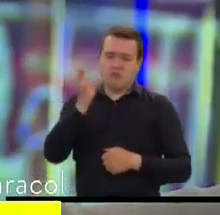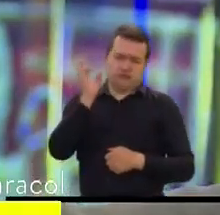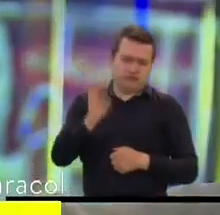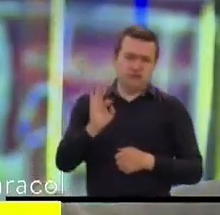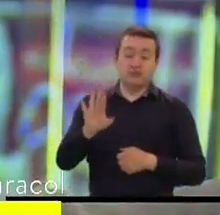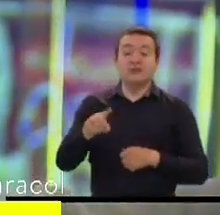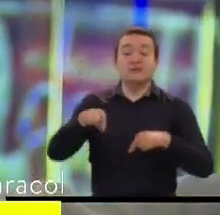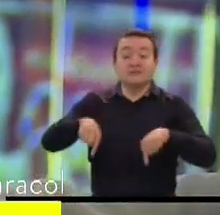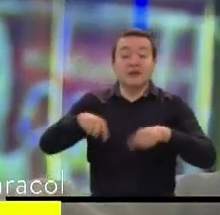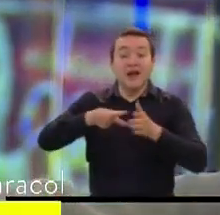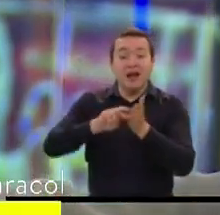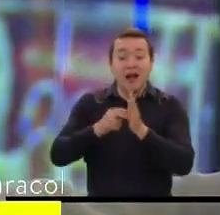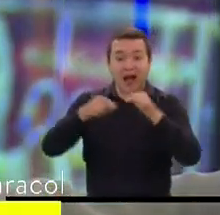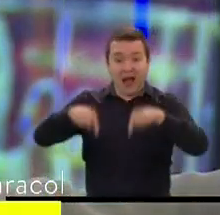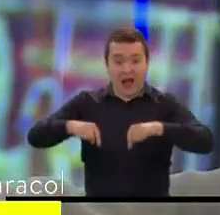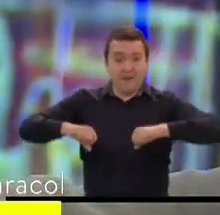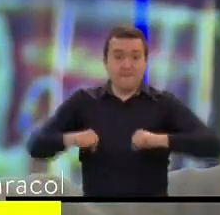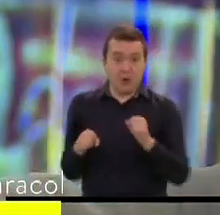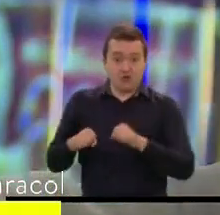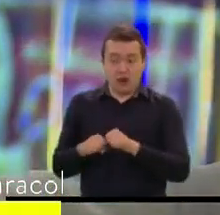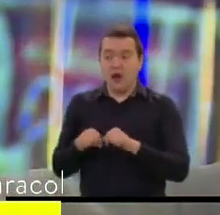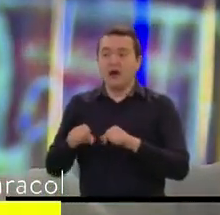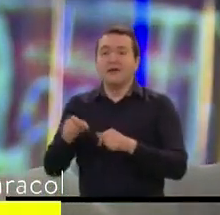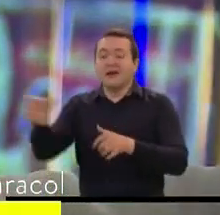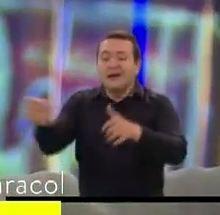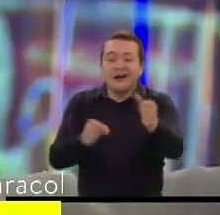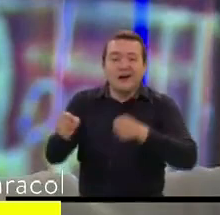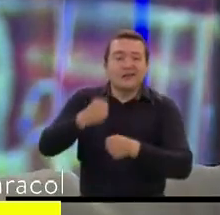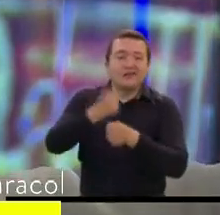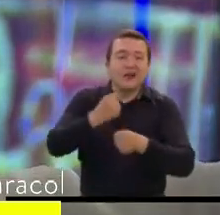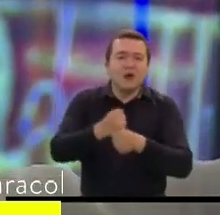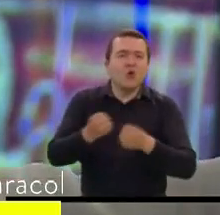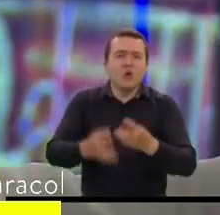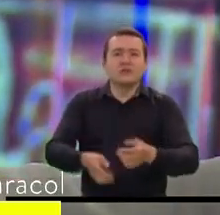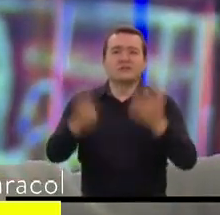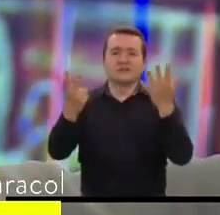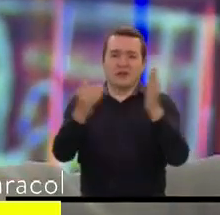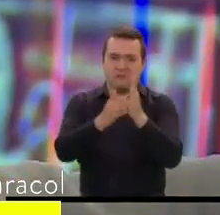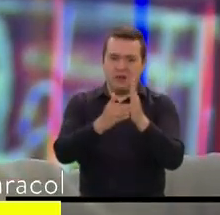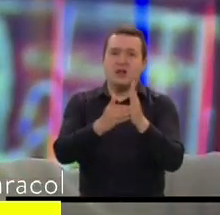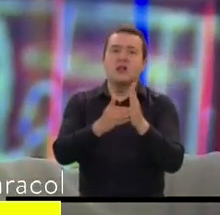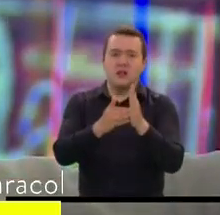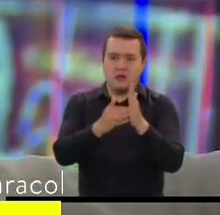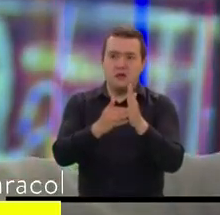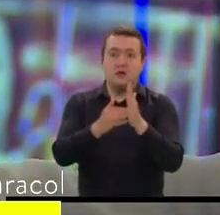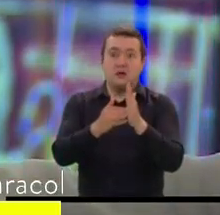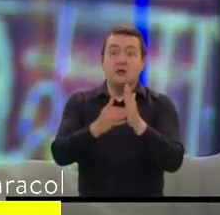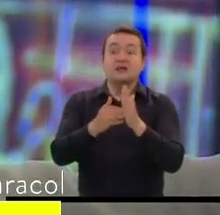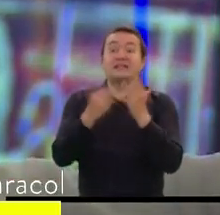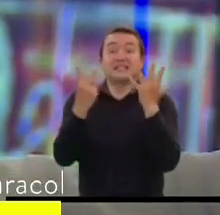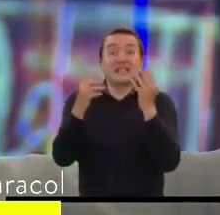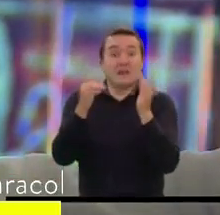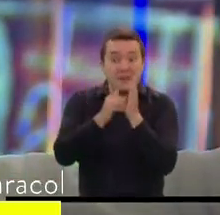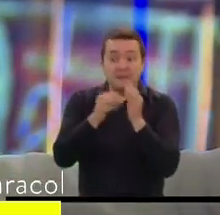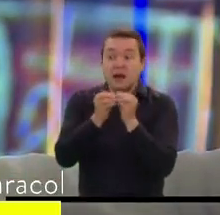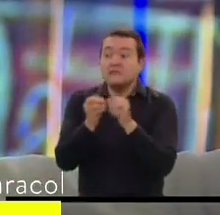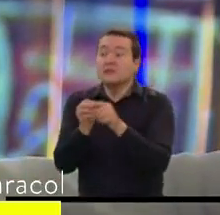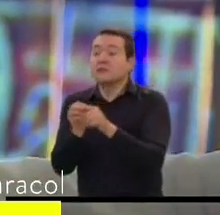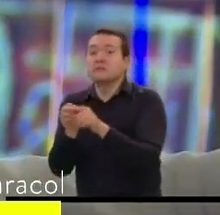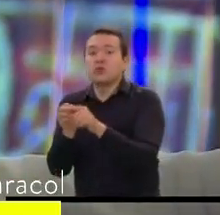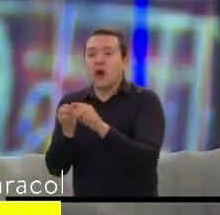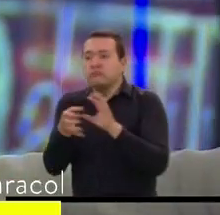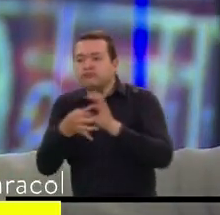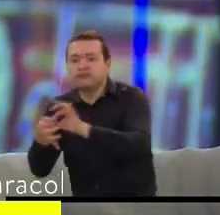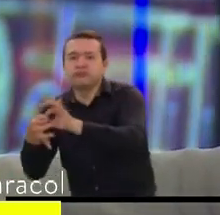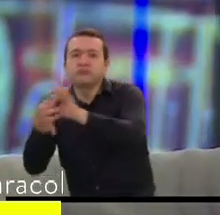directos y por supuesto de esto dependen muchas otras personas. La reactivación para la ciudad es muy importante, no solamente por el tema de los empleos, sino porque somos